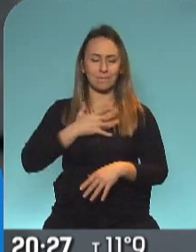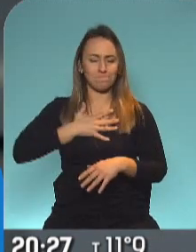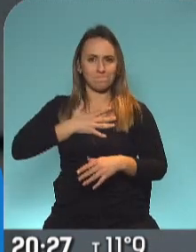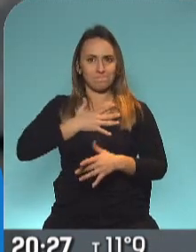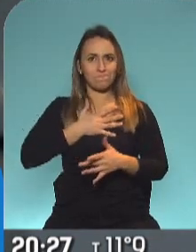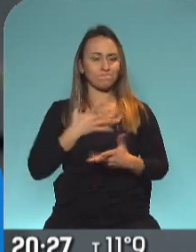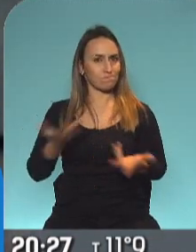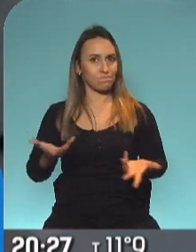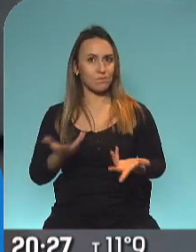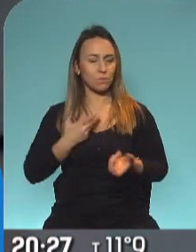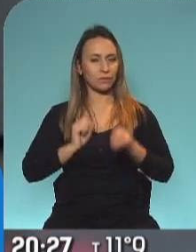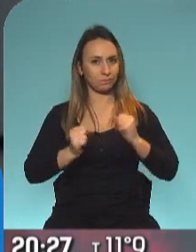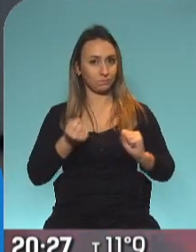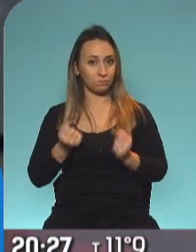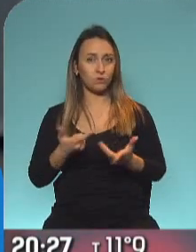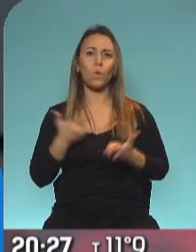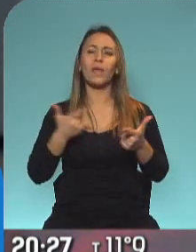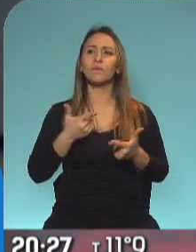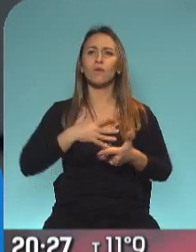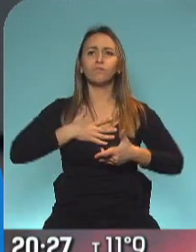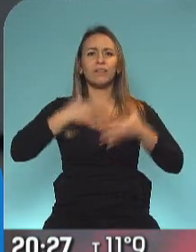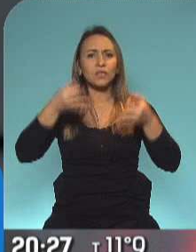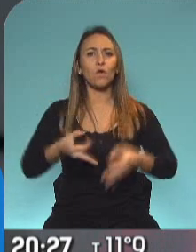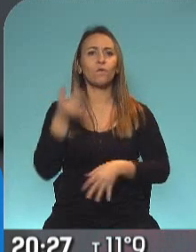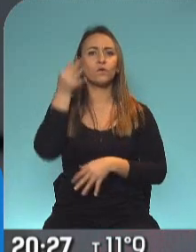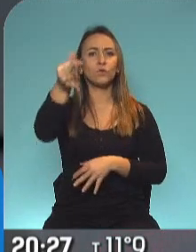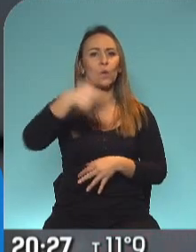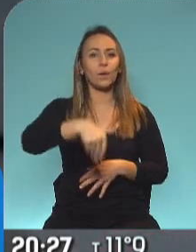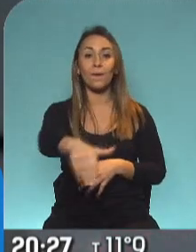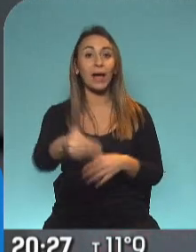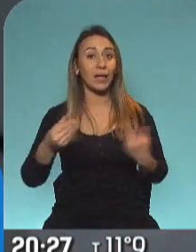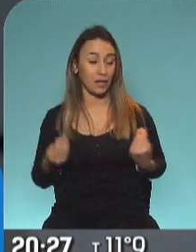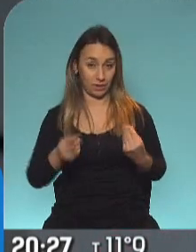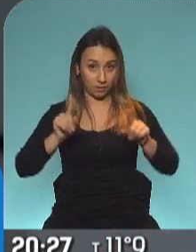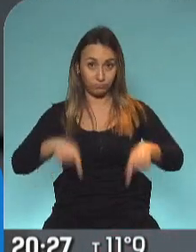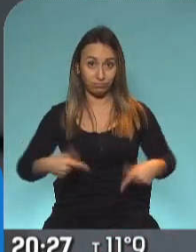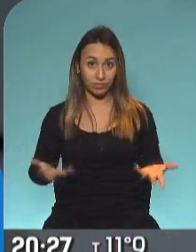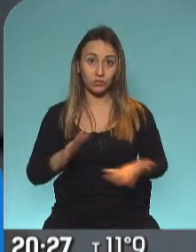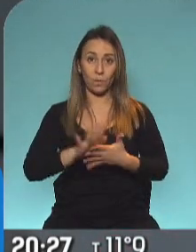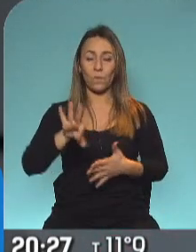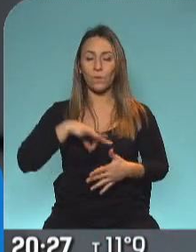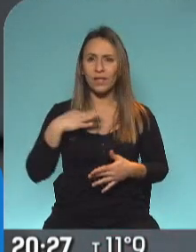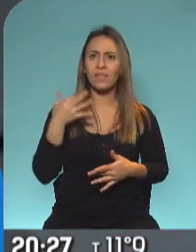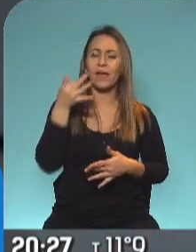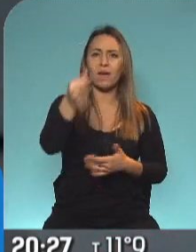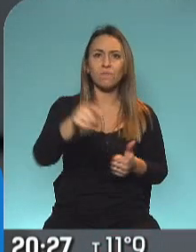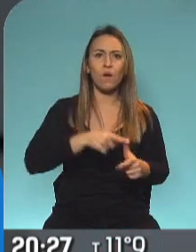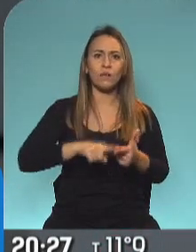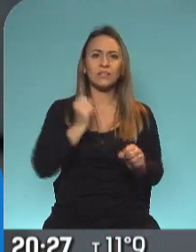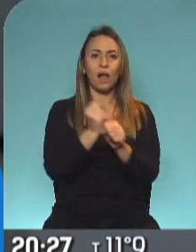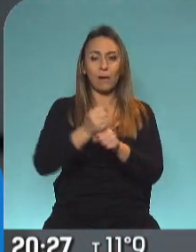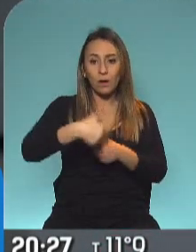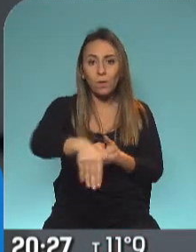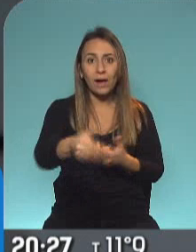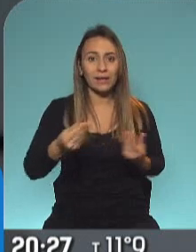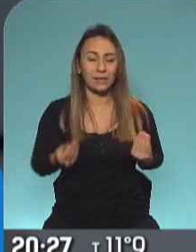que no tenemos certezas del futuro, no tenemos certezas acerca de qué va a pasar con nuestra vida, con nuestro trabajo en los próximos